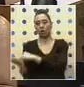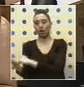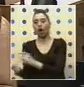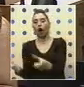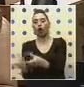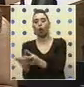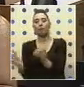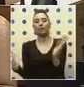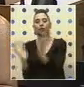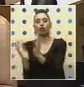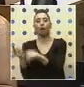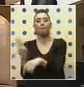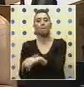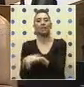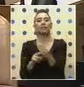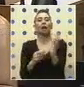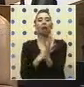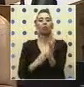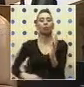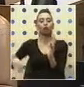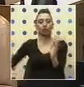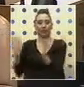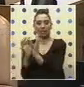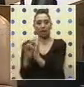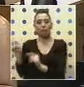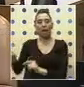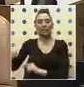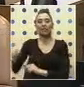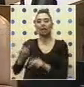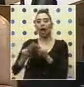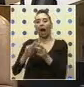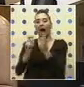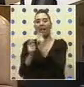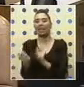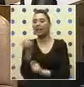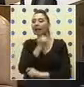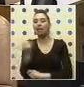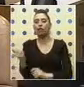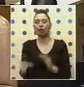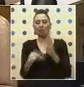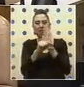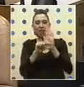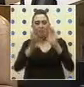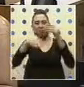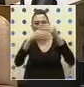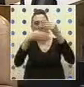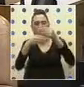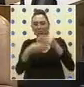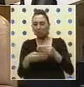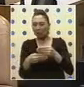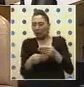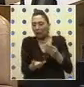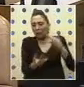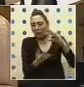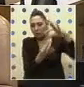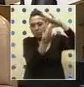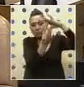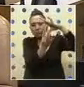corrijan el error que cometieron de andar haciéndole agregado y colgajo a las cosas que solo tienen